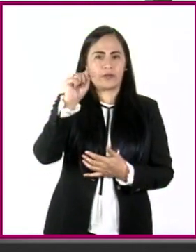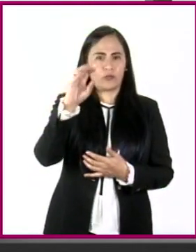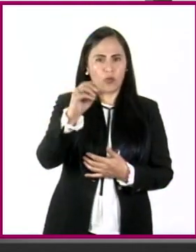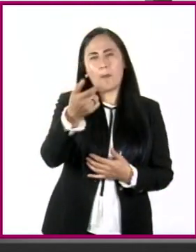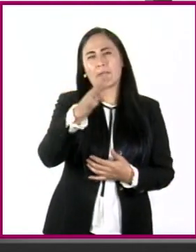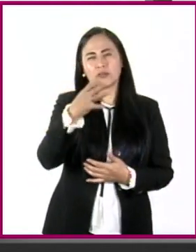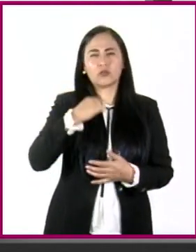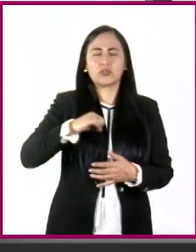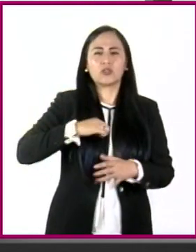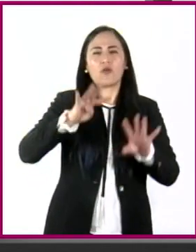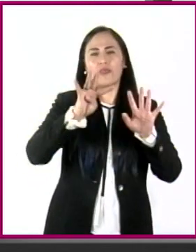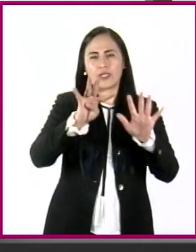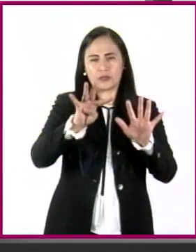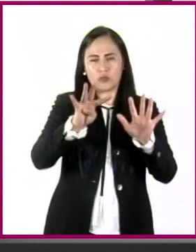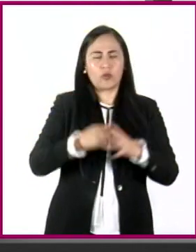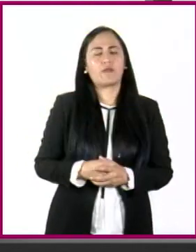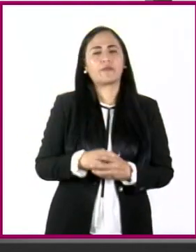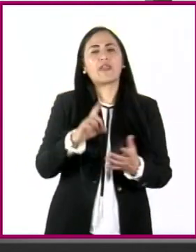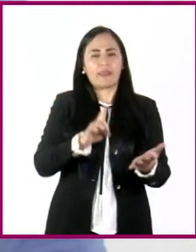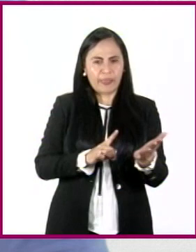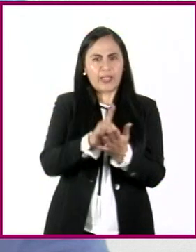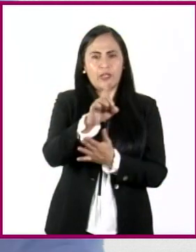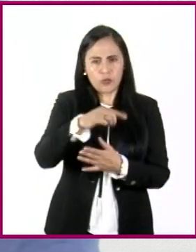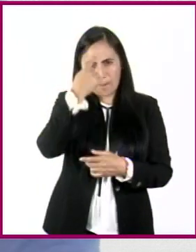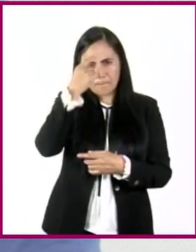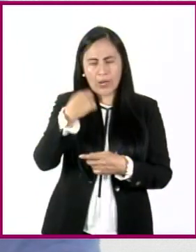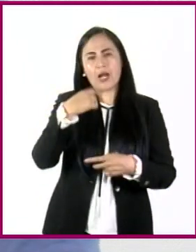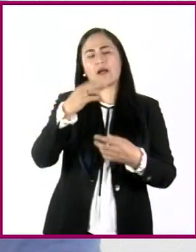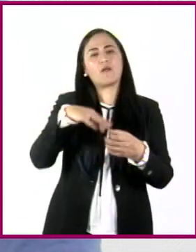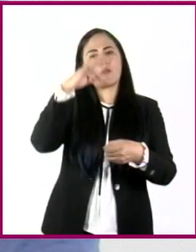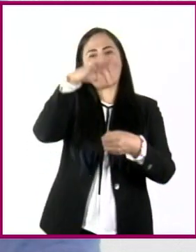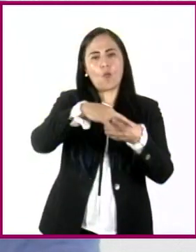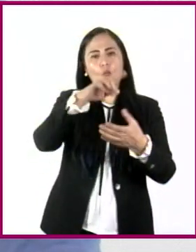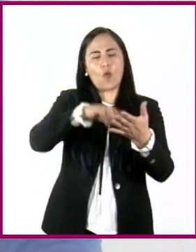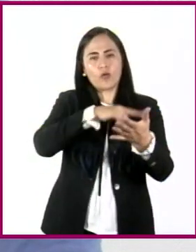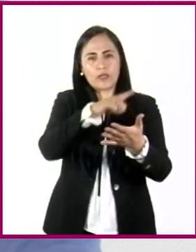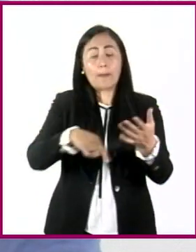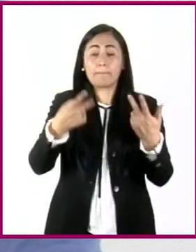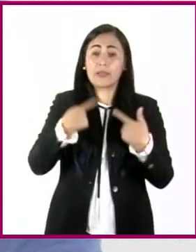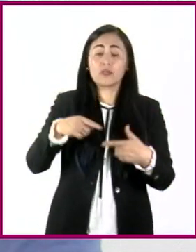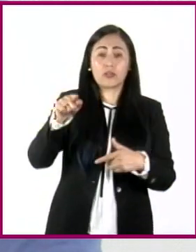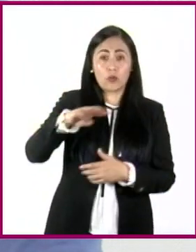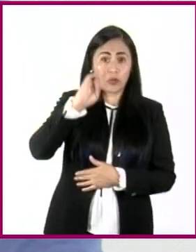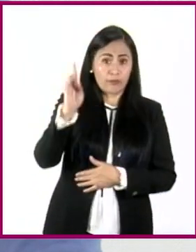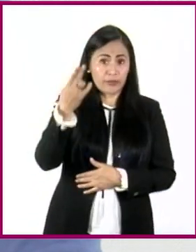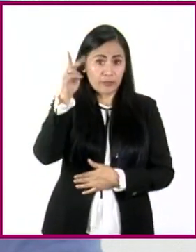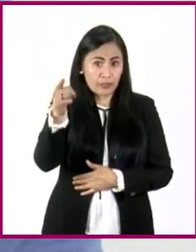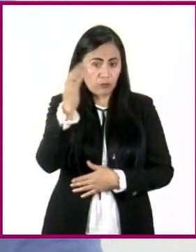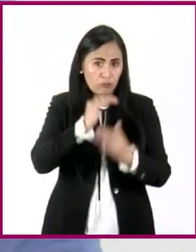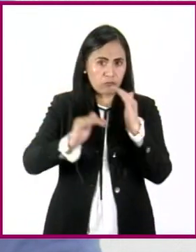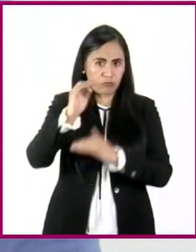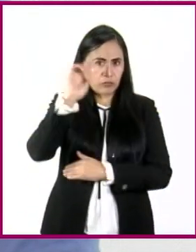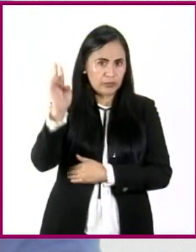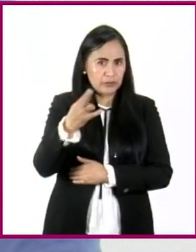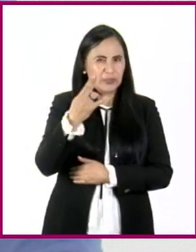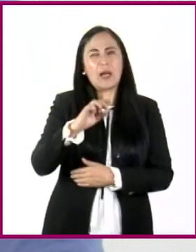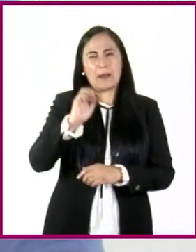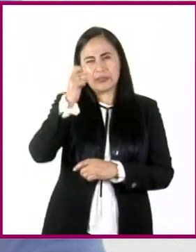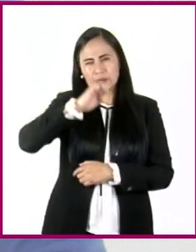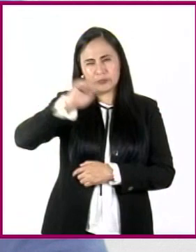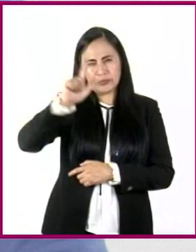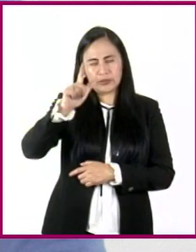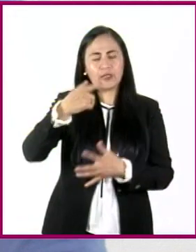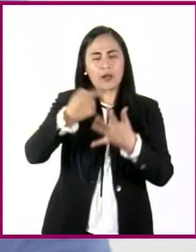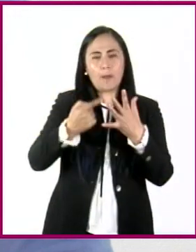siglo XIX con la ampliación del derecho al voto. El académico precisa que ese proceso de legitimación también fue gradual y que